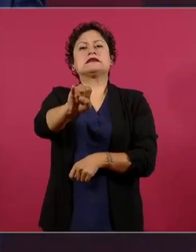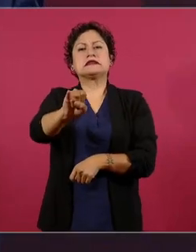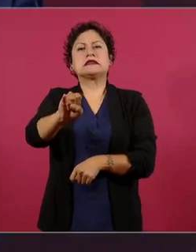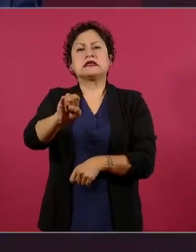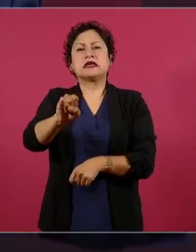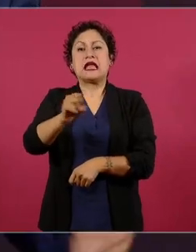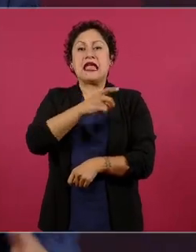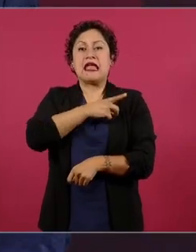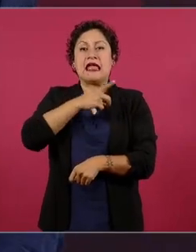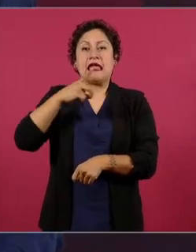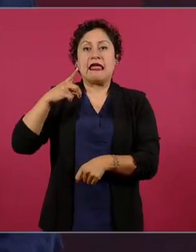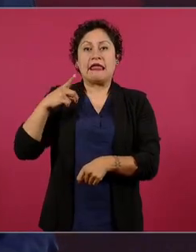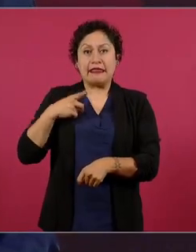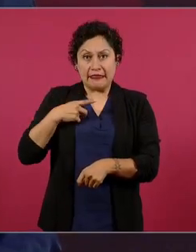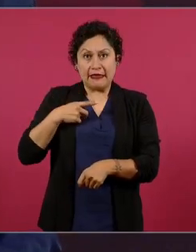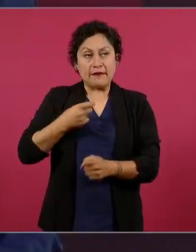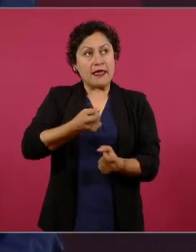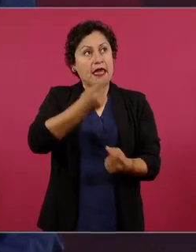no se sabía.